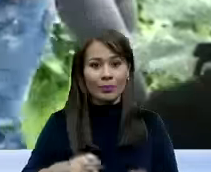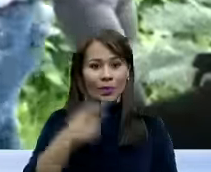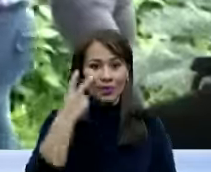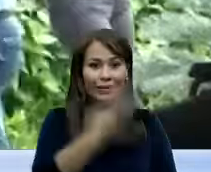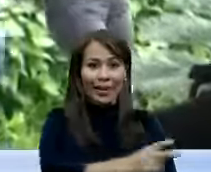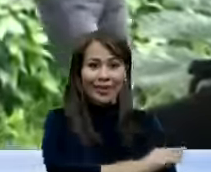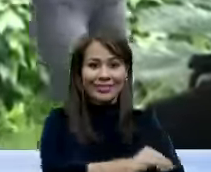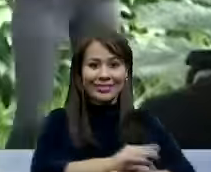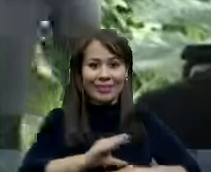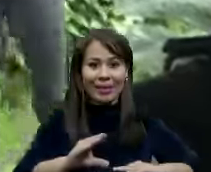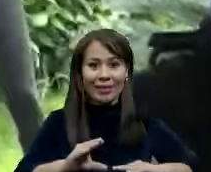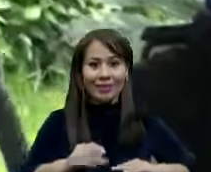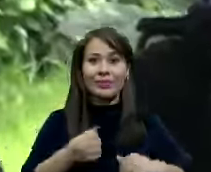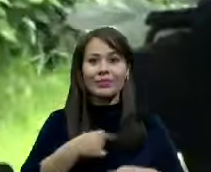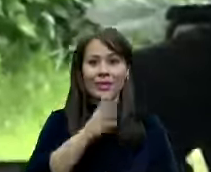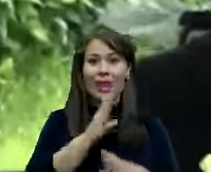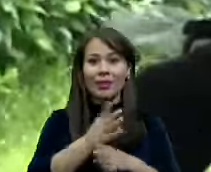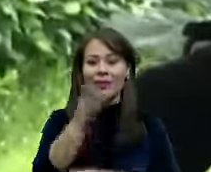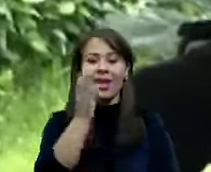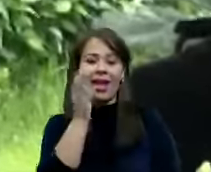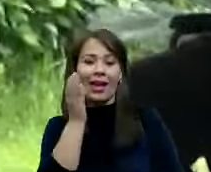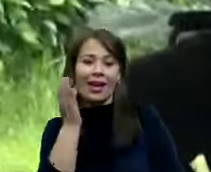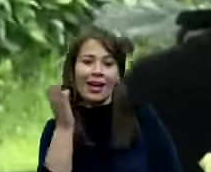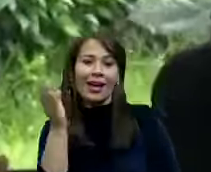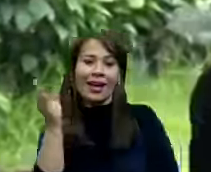campo. Y hasta se dio tiempo para cantar.